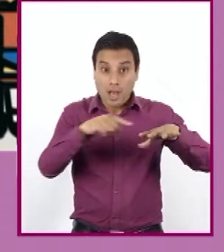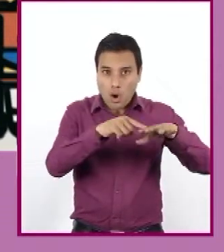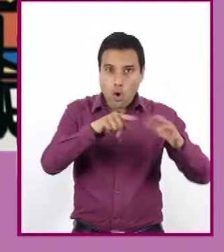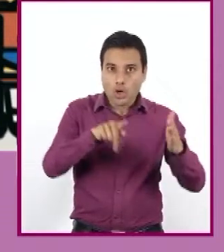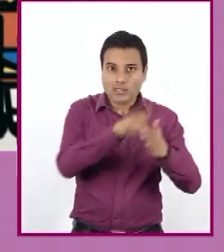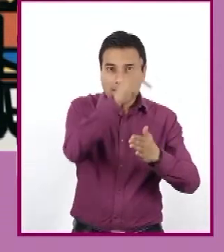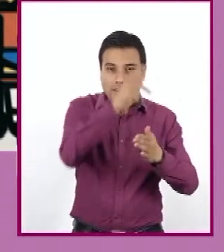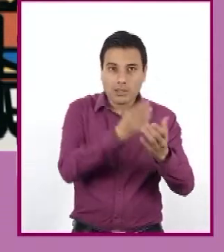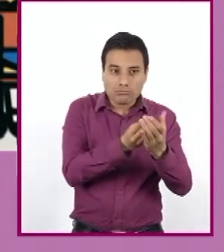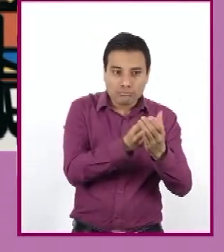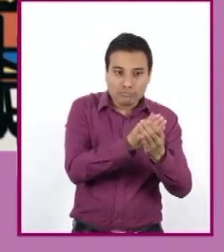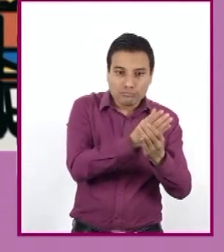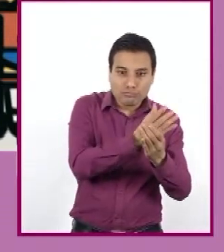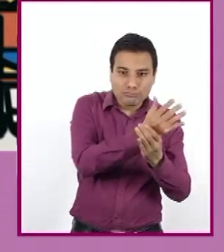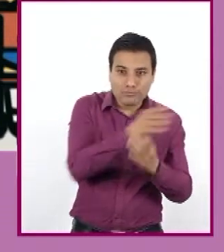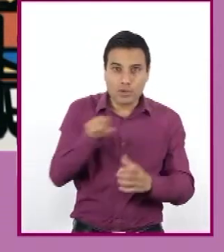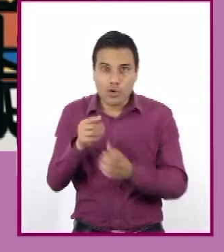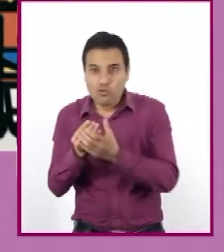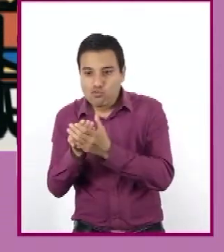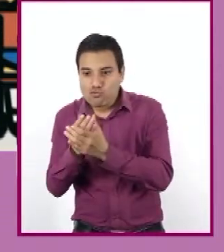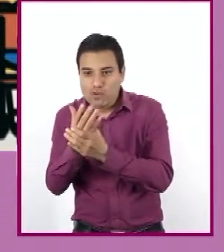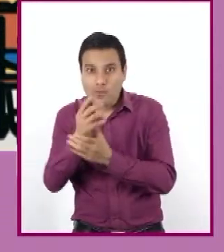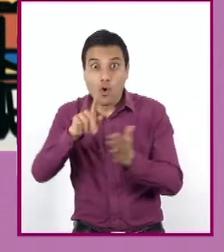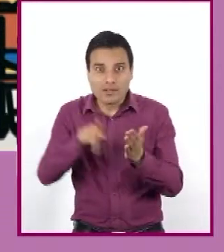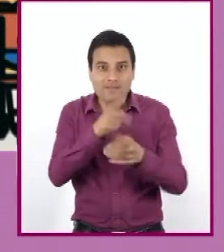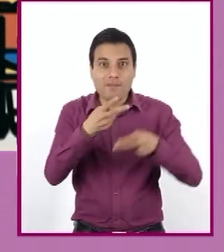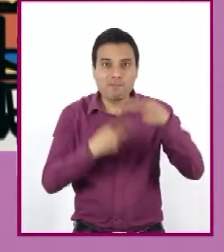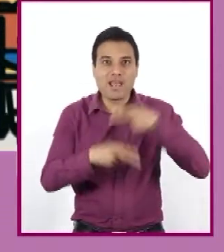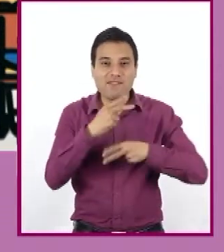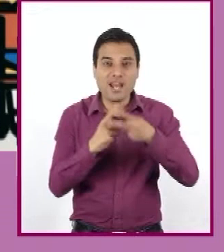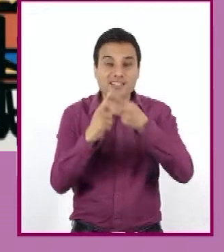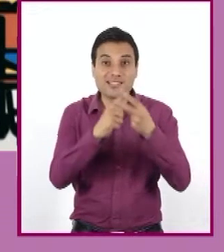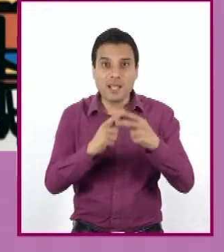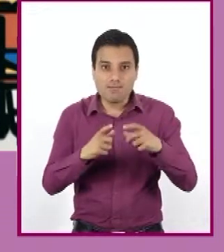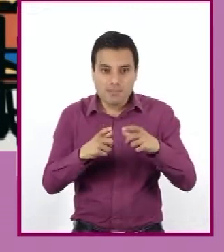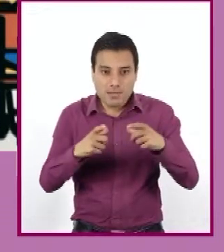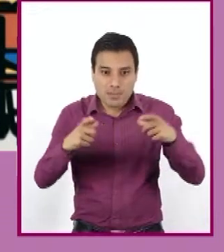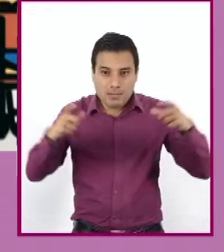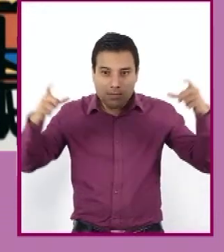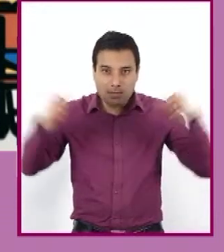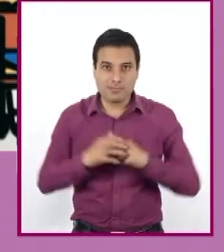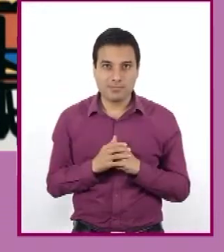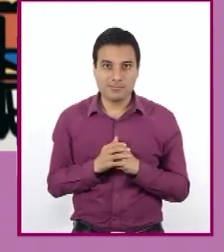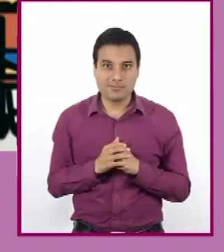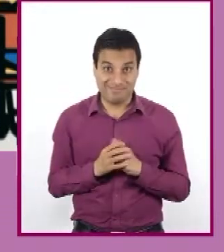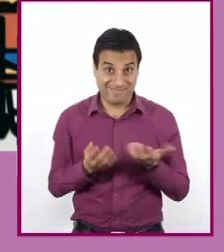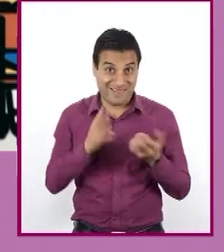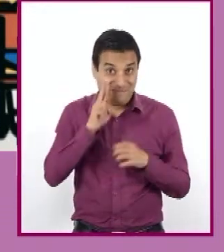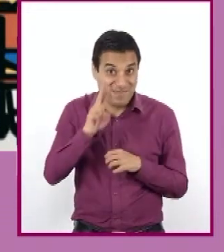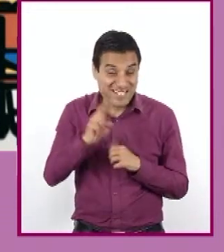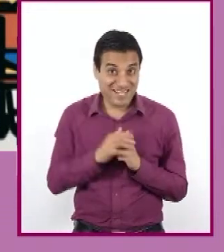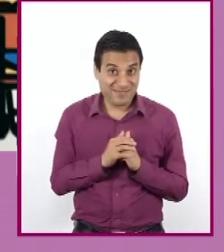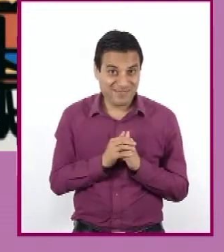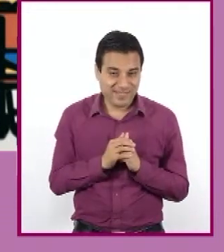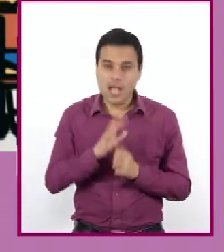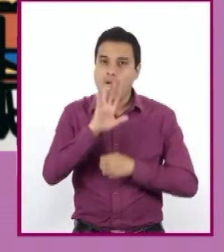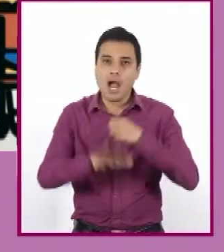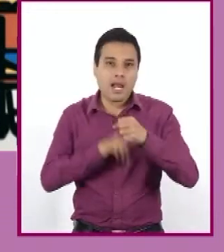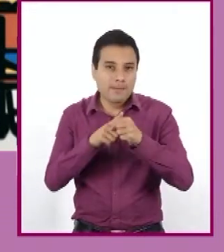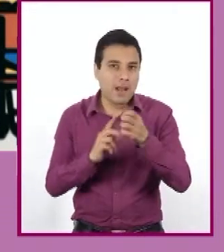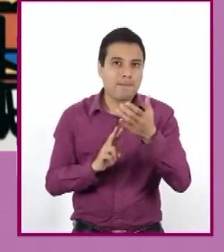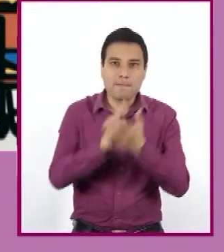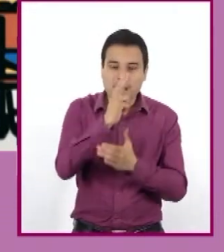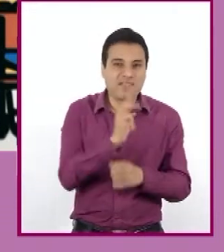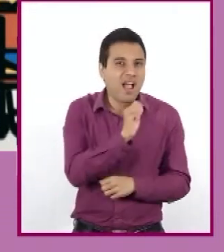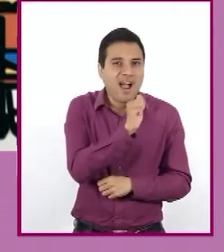se regeneraron, creando aún más estrellas. Exactamente. Con todo lo que platicamos, vemos que cada organismo tiene una forma